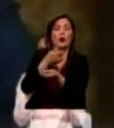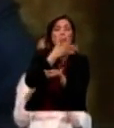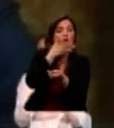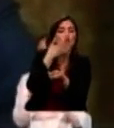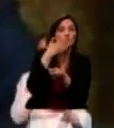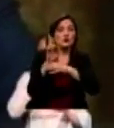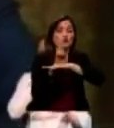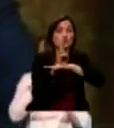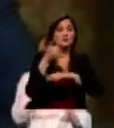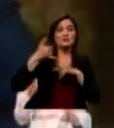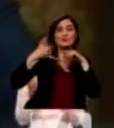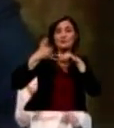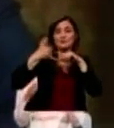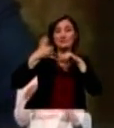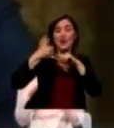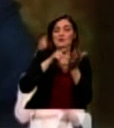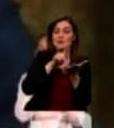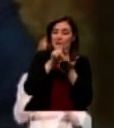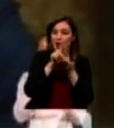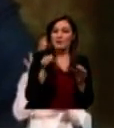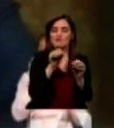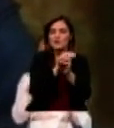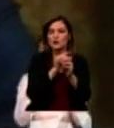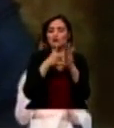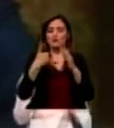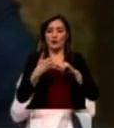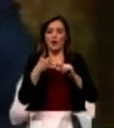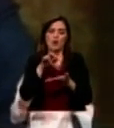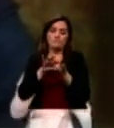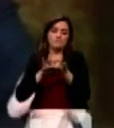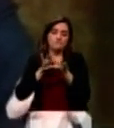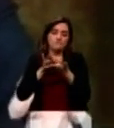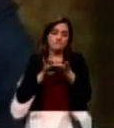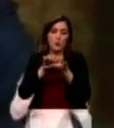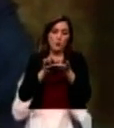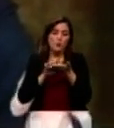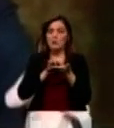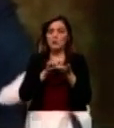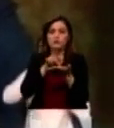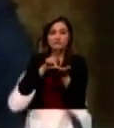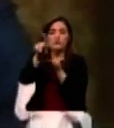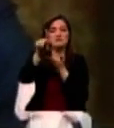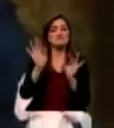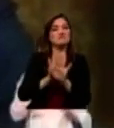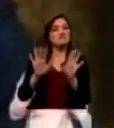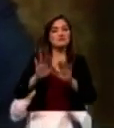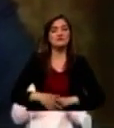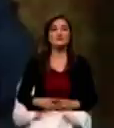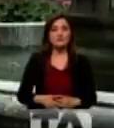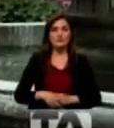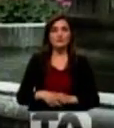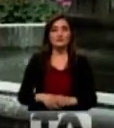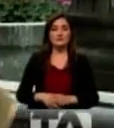uso de instrumentos electrónicos o digitales que sustituyan al uso del efectivo.